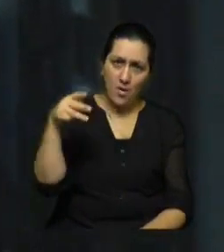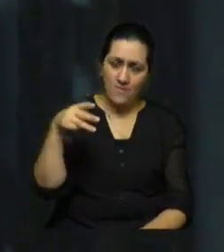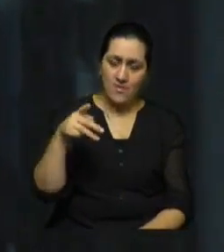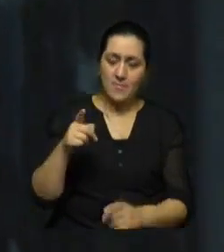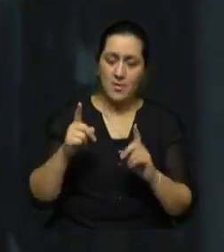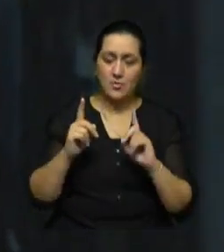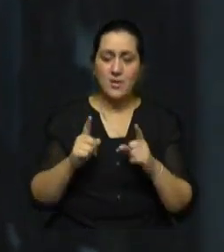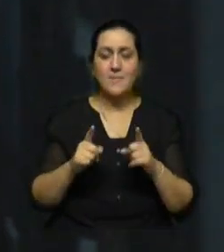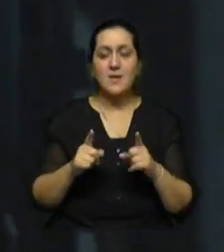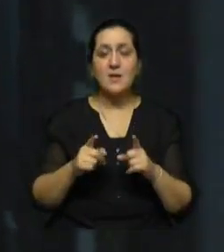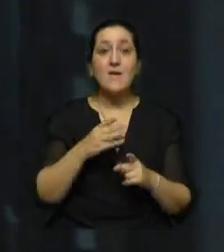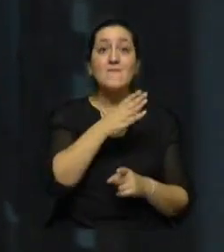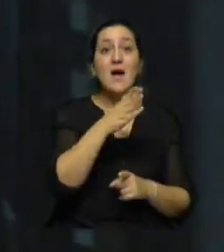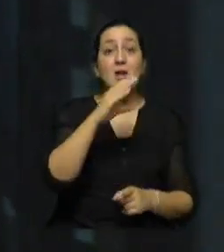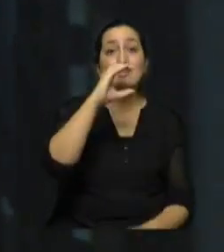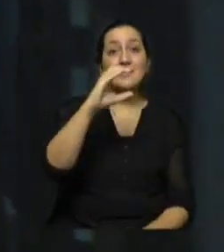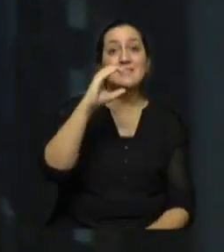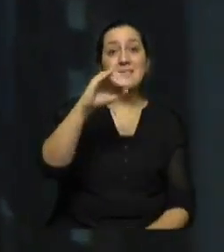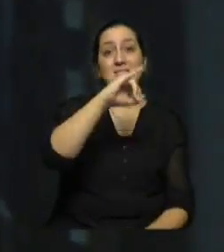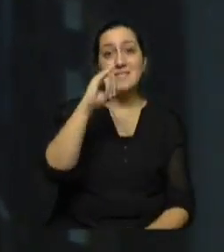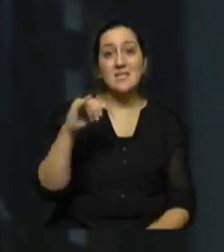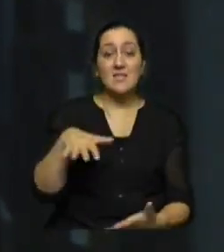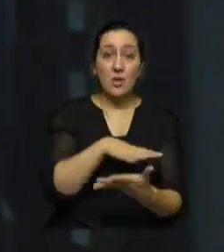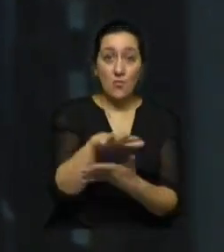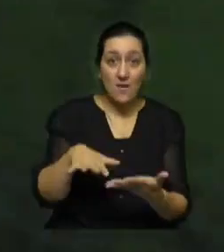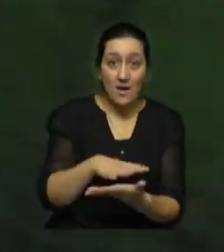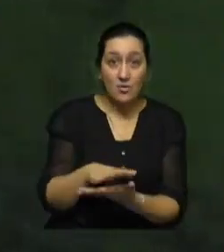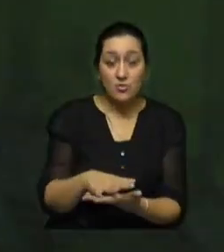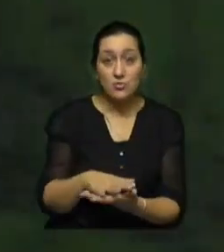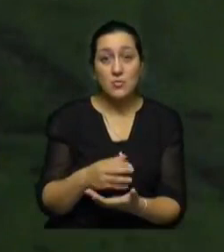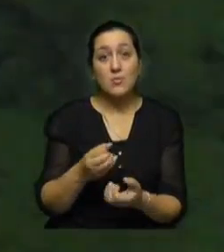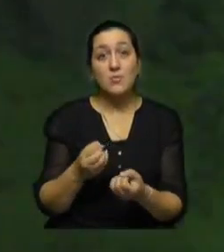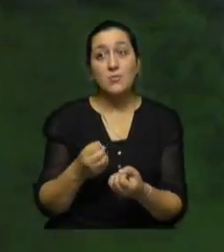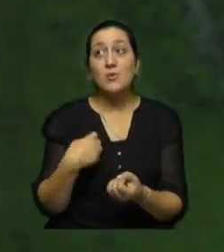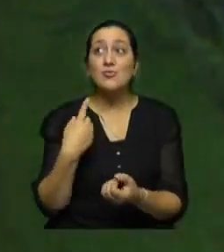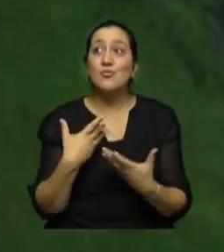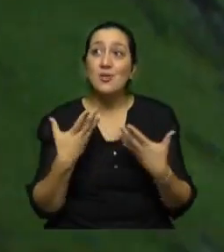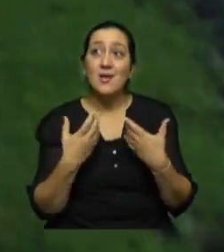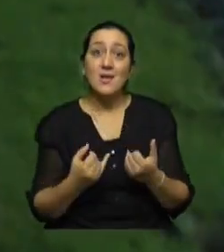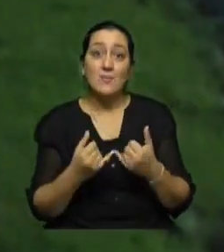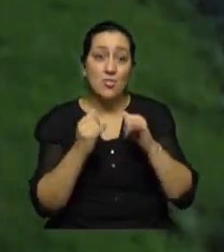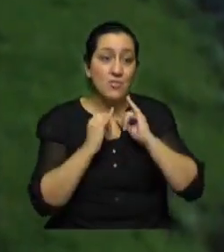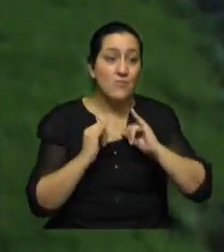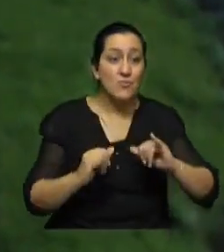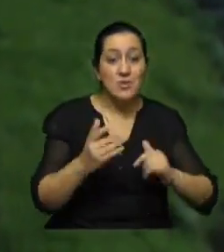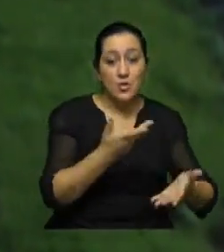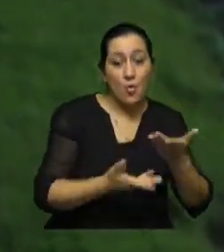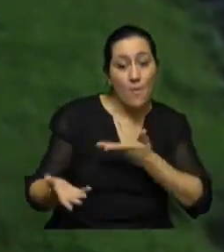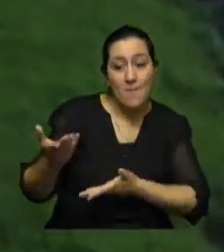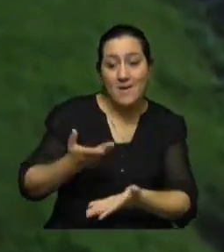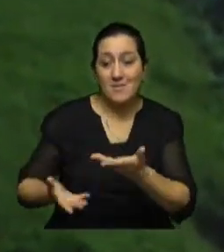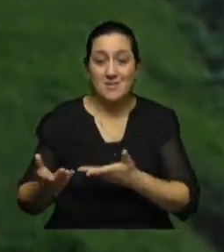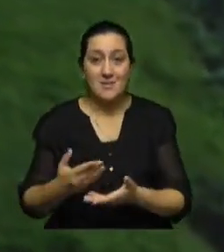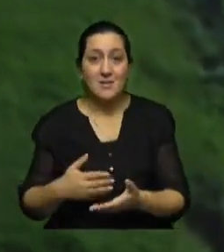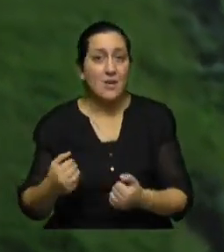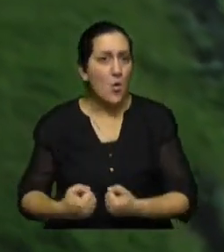después arrimarse a los centros culturales de los barrios, que nosotros tenemos un desafío también en compartir y colectivizar lo